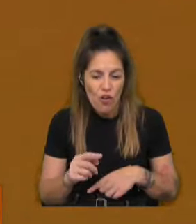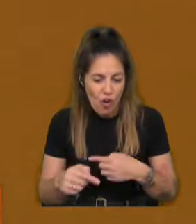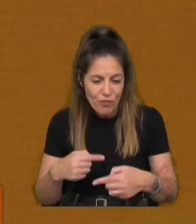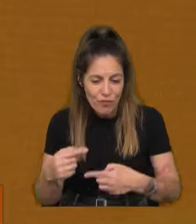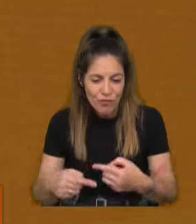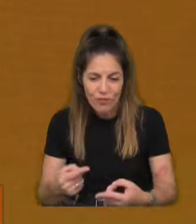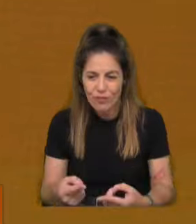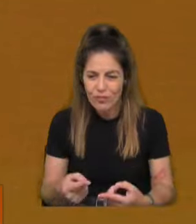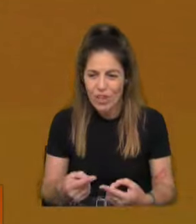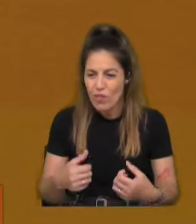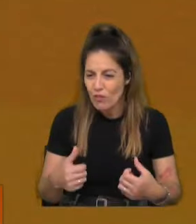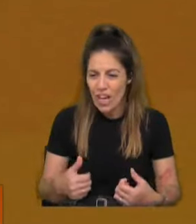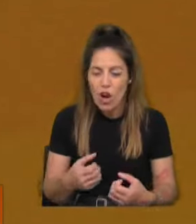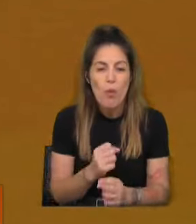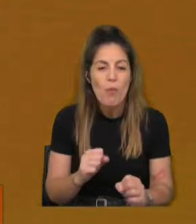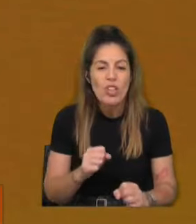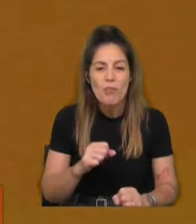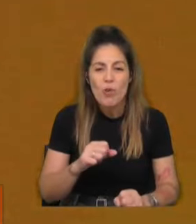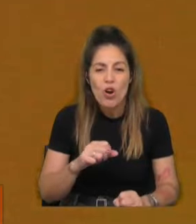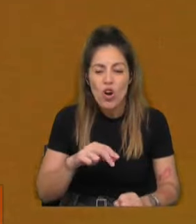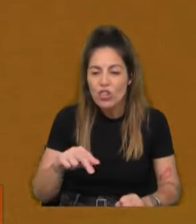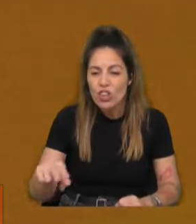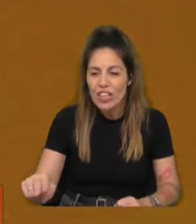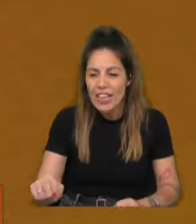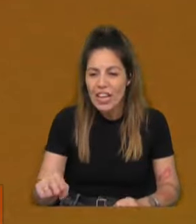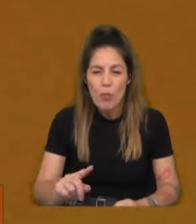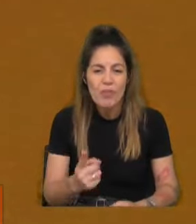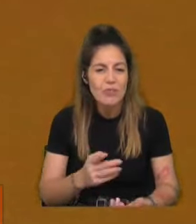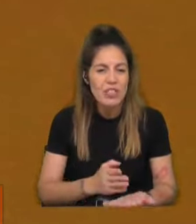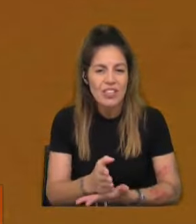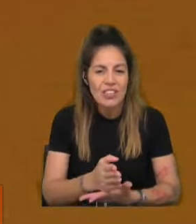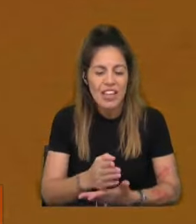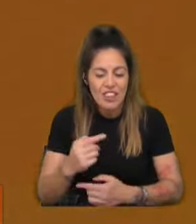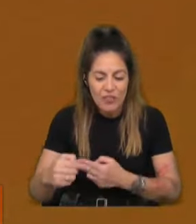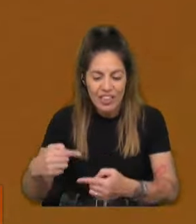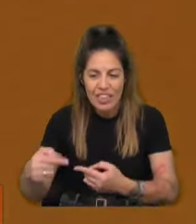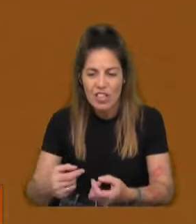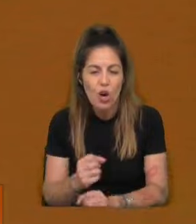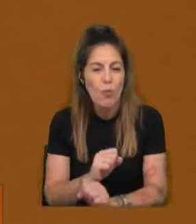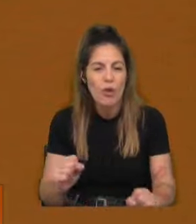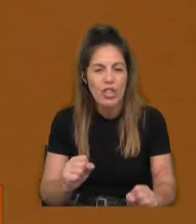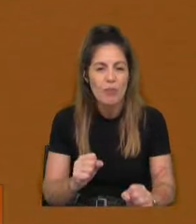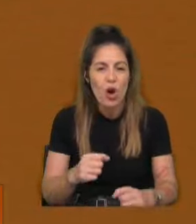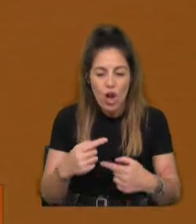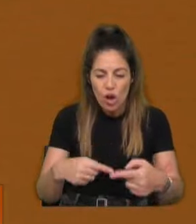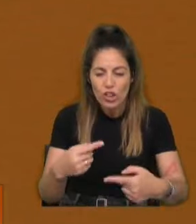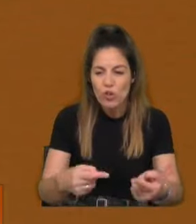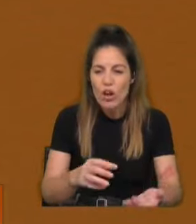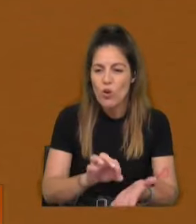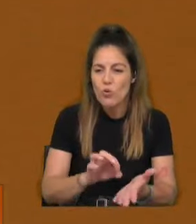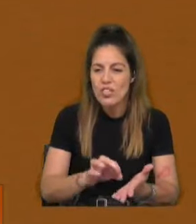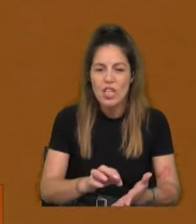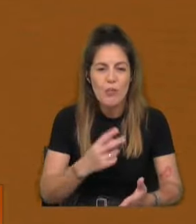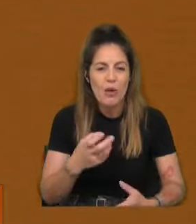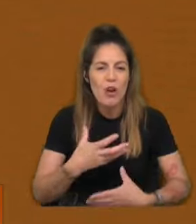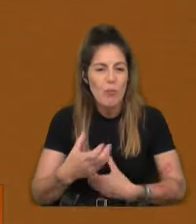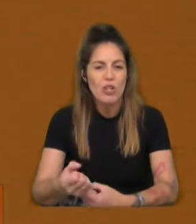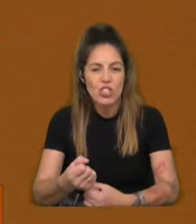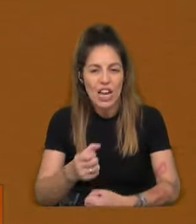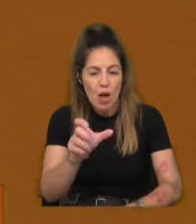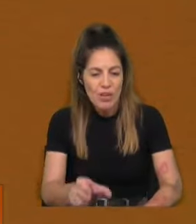sosteniendo un un un principio de solidad intergeneracional Cómo podemos seguir sosteniendo un sistema que busca apoyar a las personas que menos